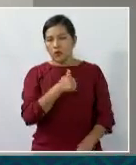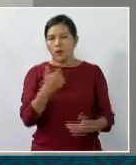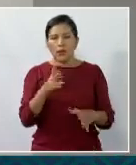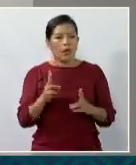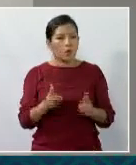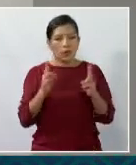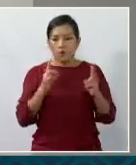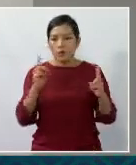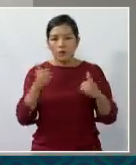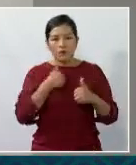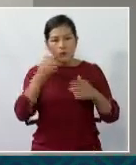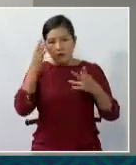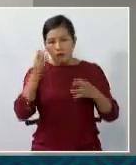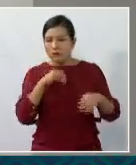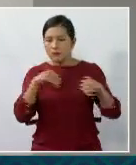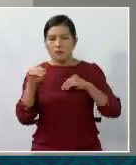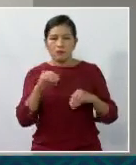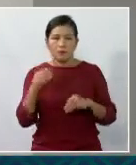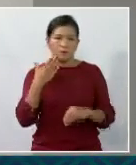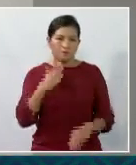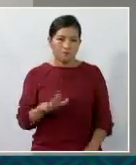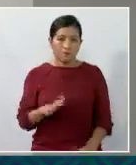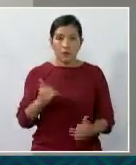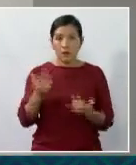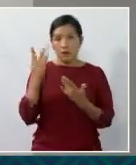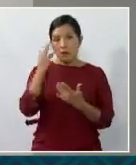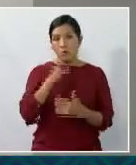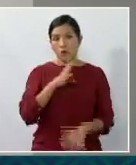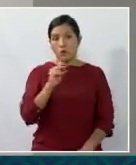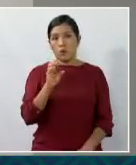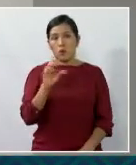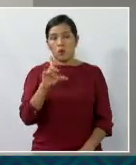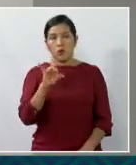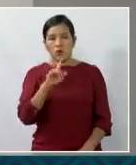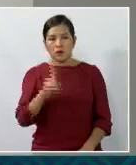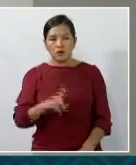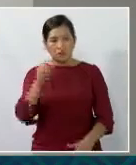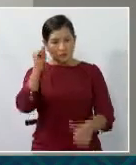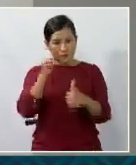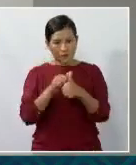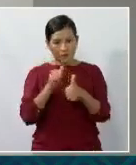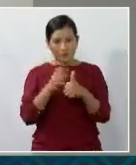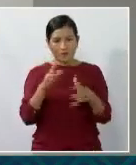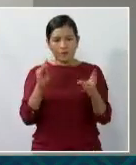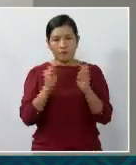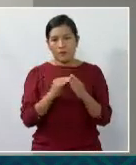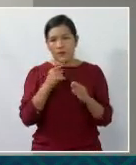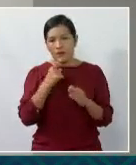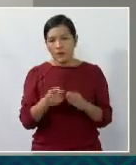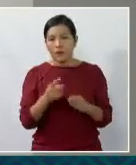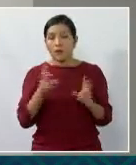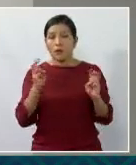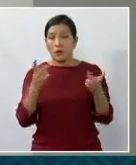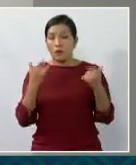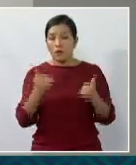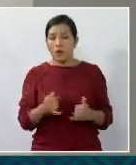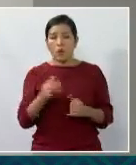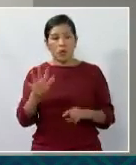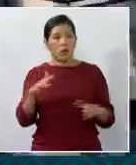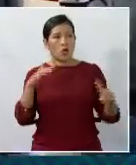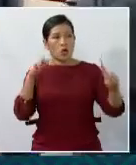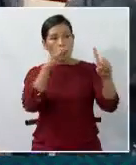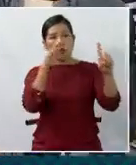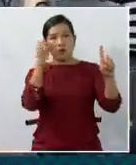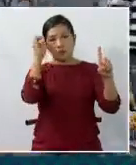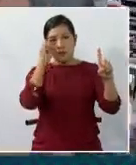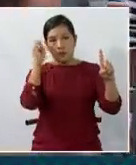desesperados haciendo referencia molis a una lectura de Marcelo Quiroga Santa Cruz el analista manifestó que si el El golpe de estado es llevado